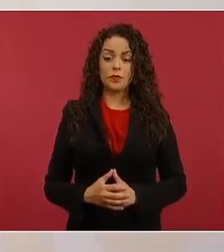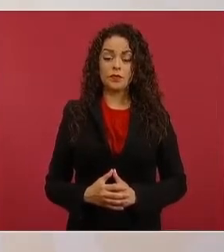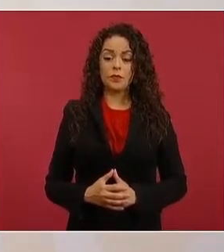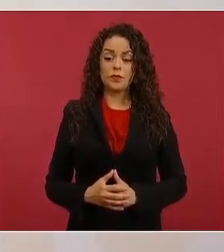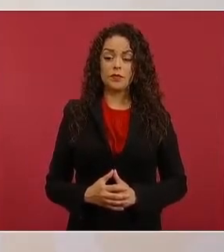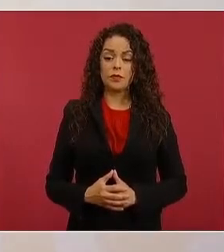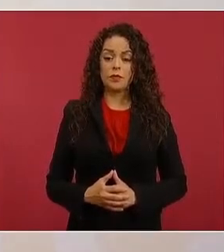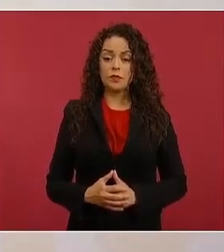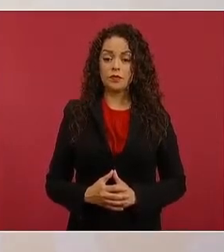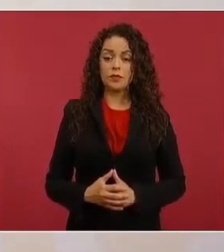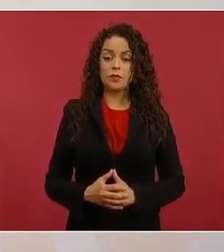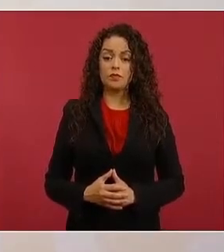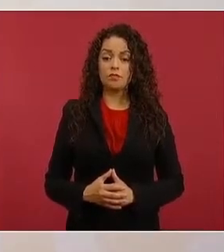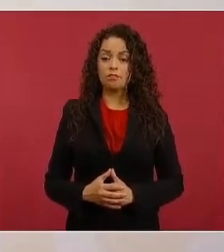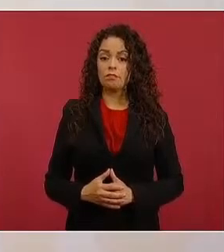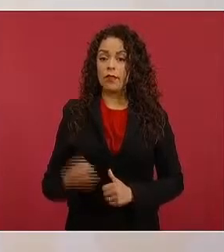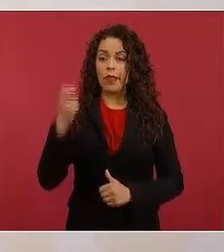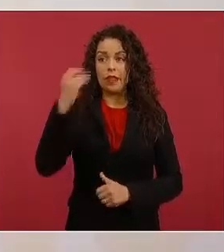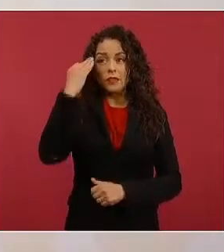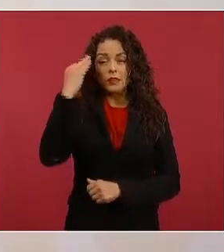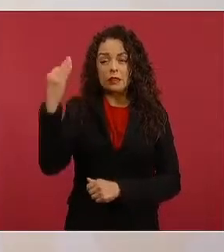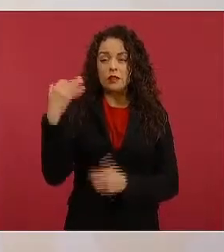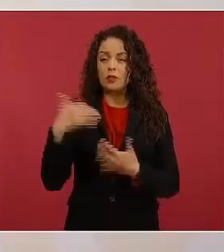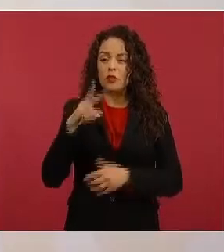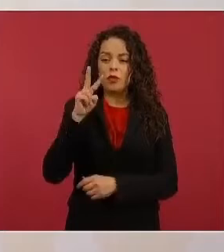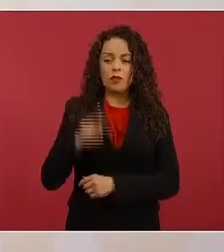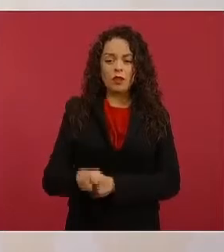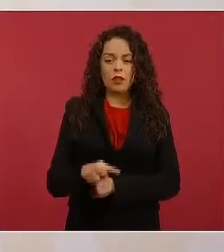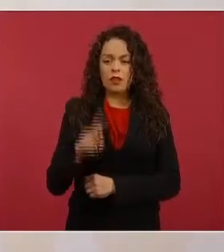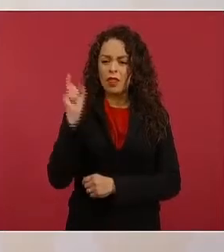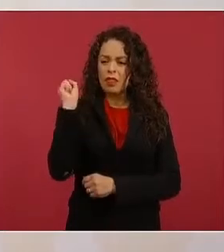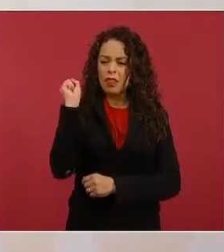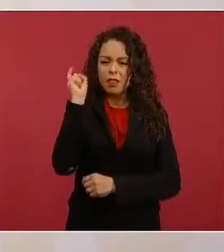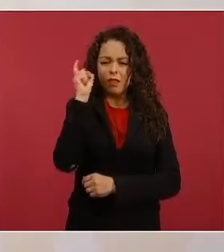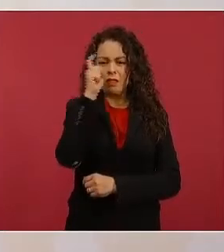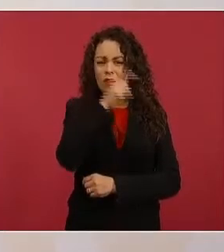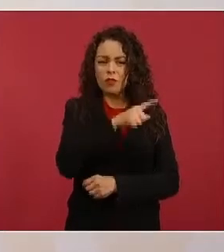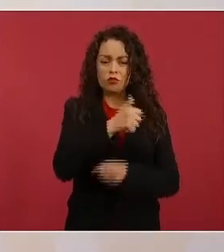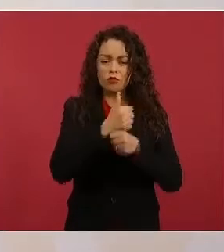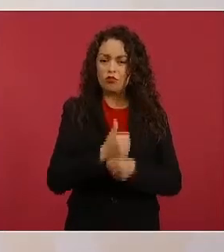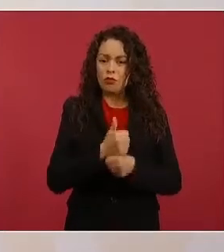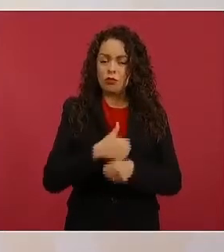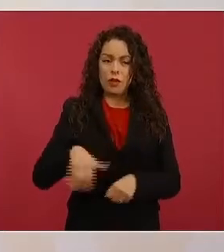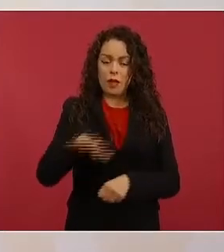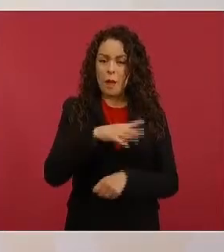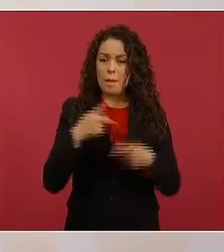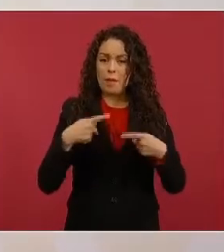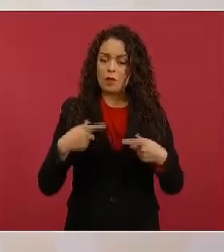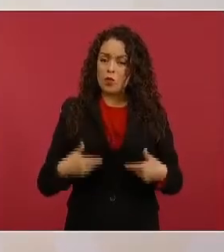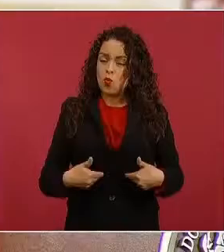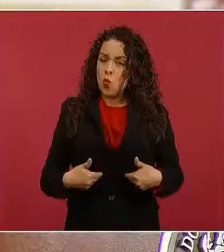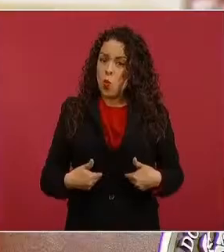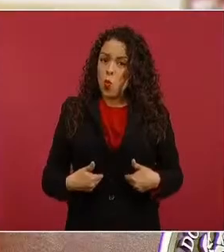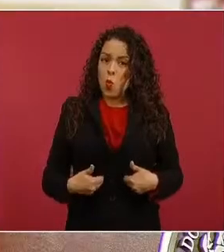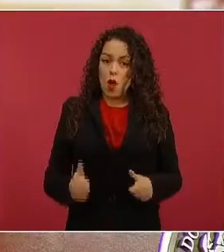Estaba la situación pues muy difícil porque había hambre por la huelga.